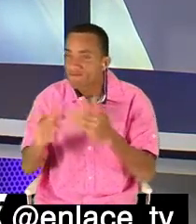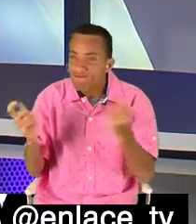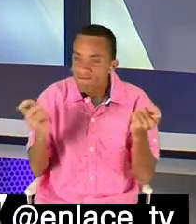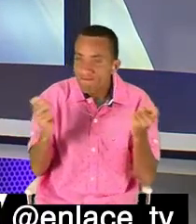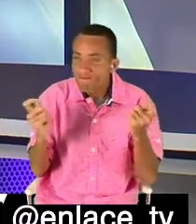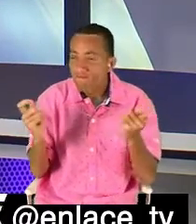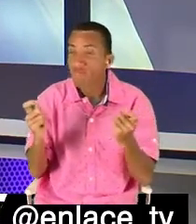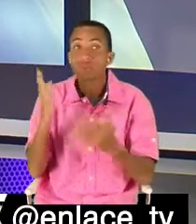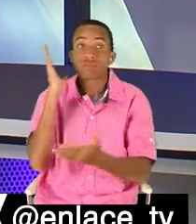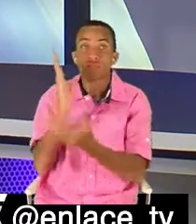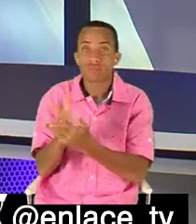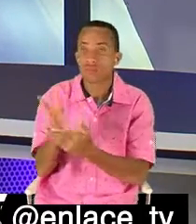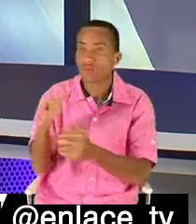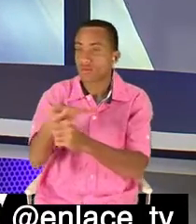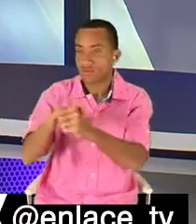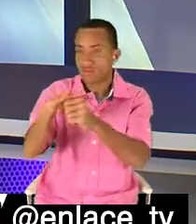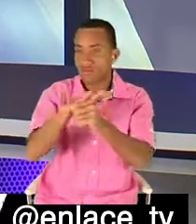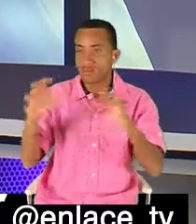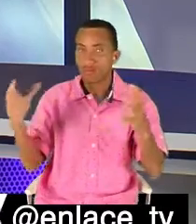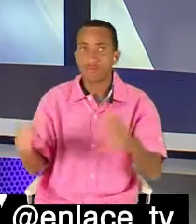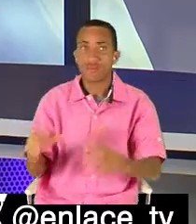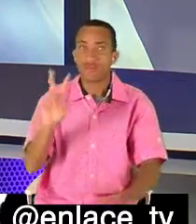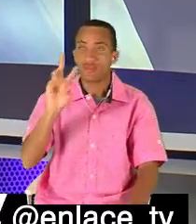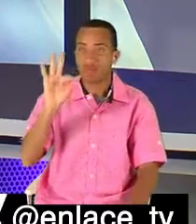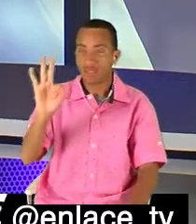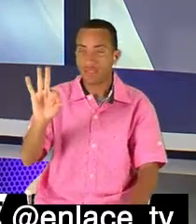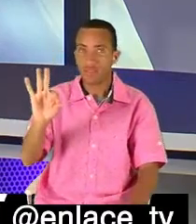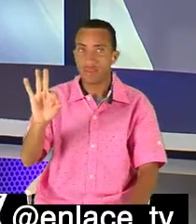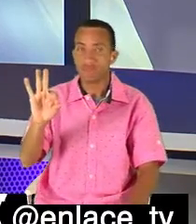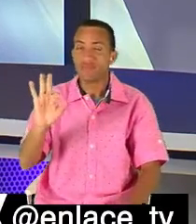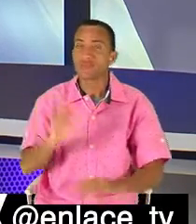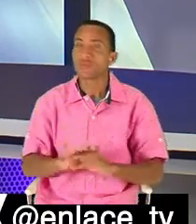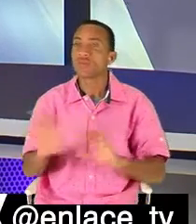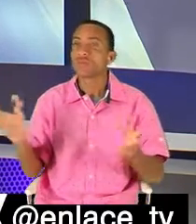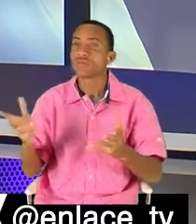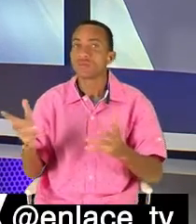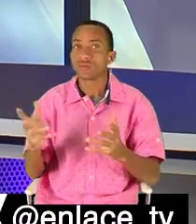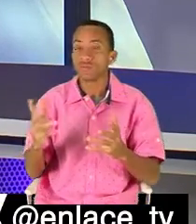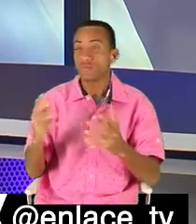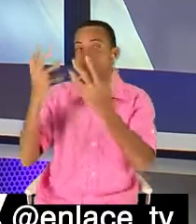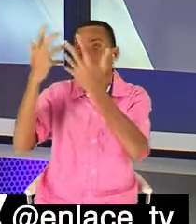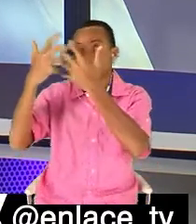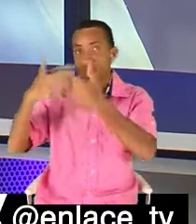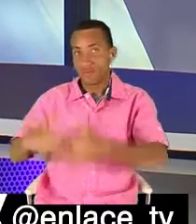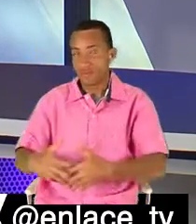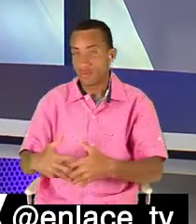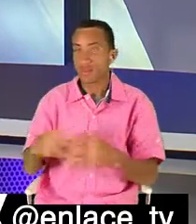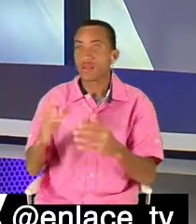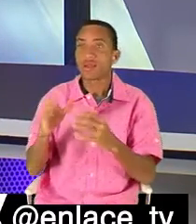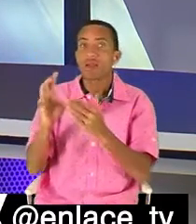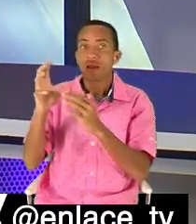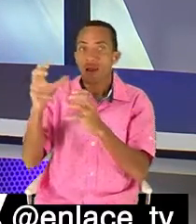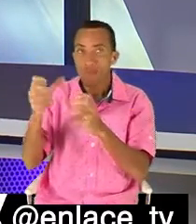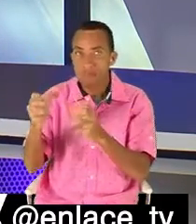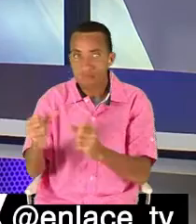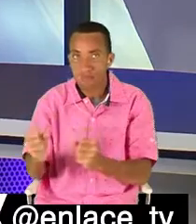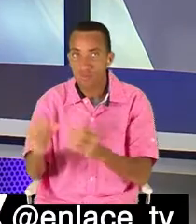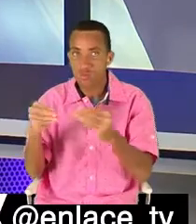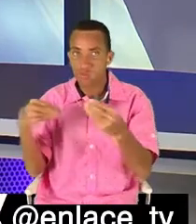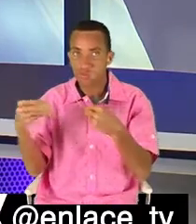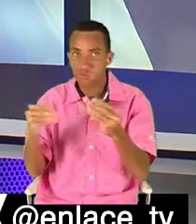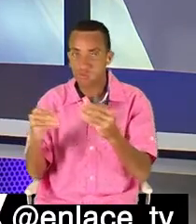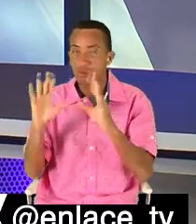3 de la ciudad. El hecho se registró donde opera la empresa Plastimar. Nuestra periodista Neila Cosio se